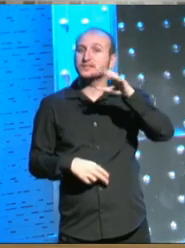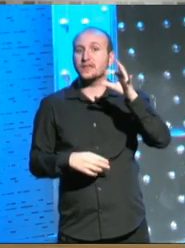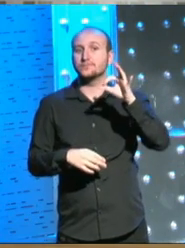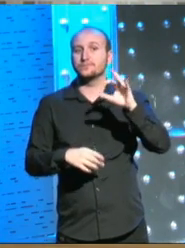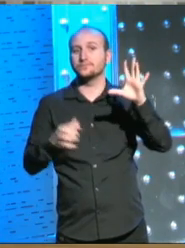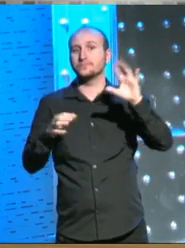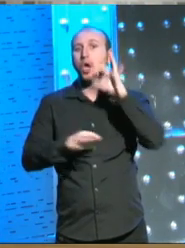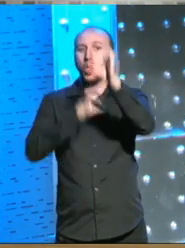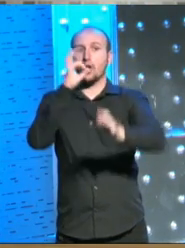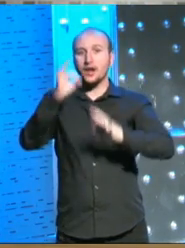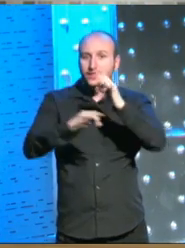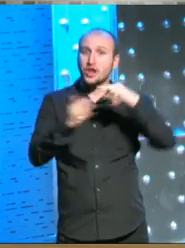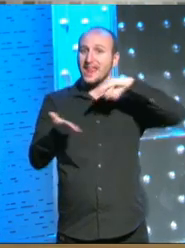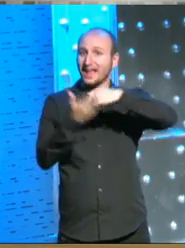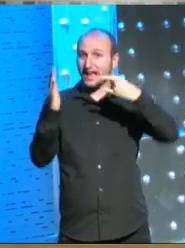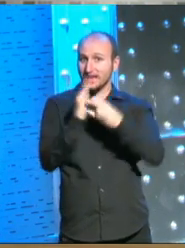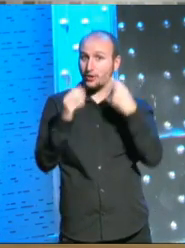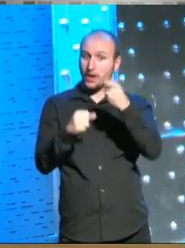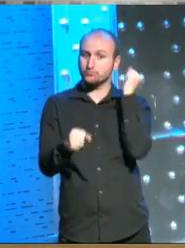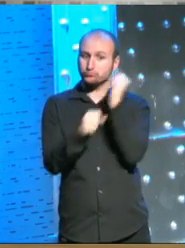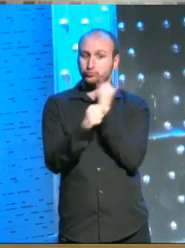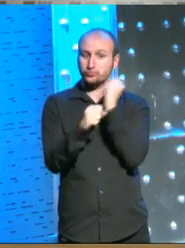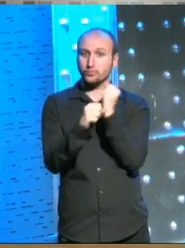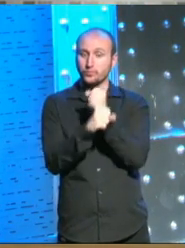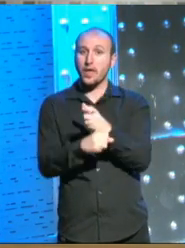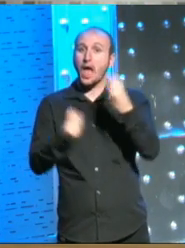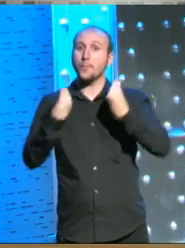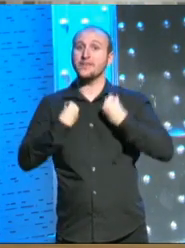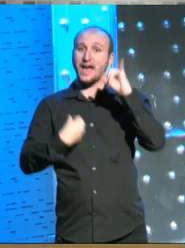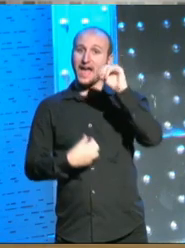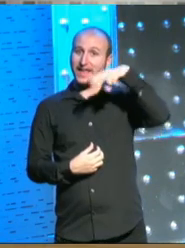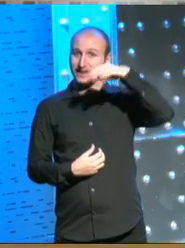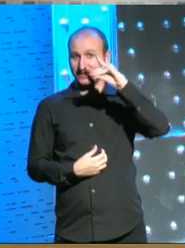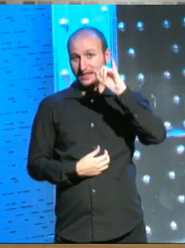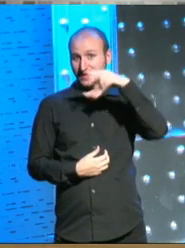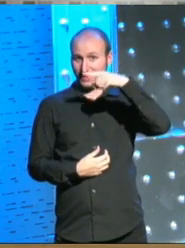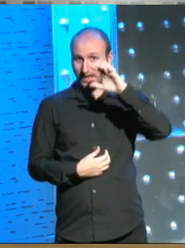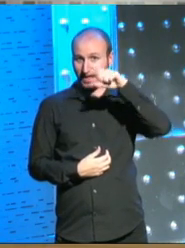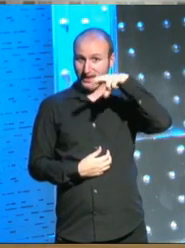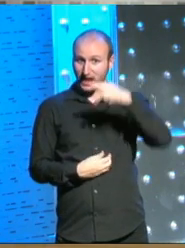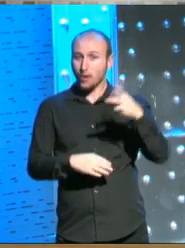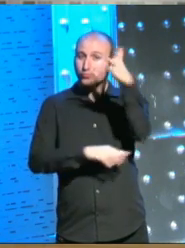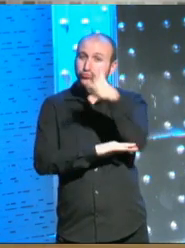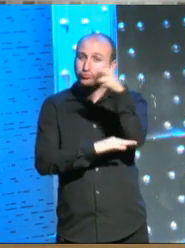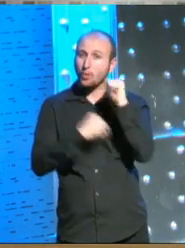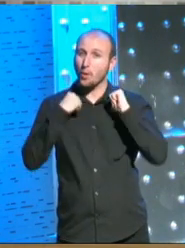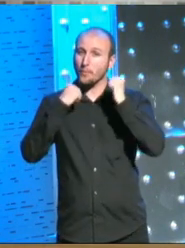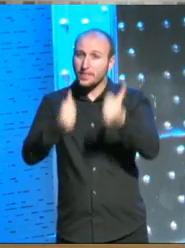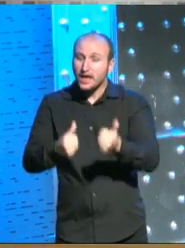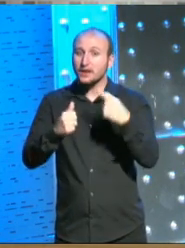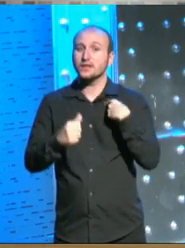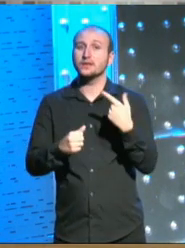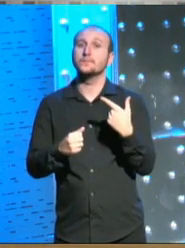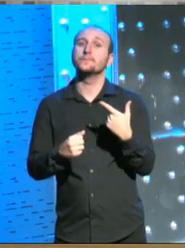40 como ingeniero y empezó a rodar la vida de los indígenas, y a partir del año 49, iniciación a la danse